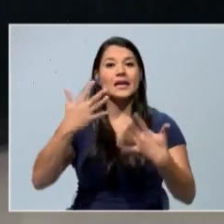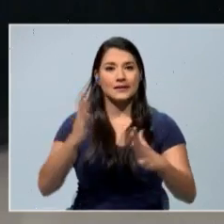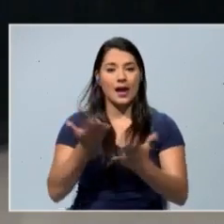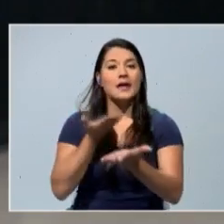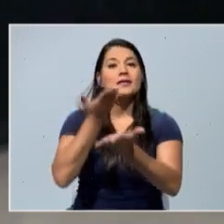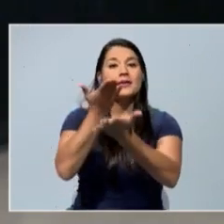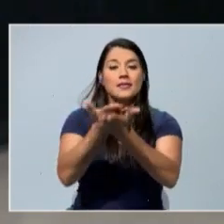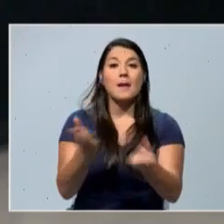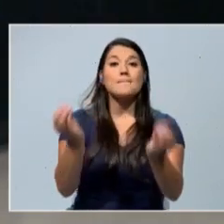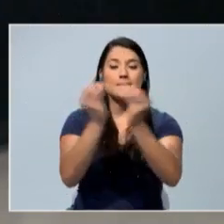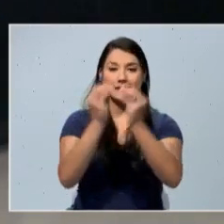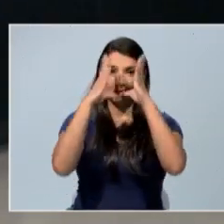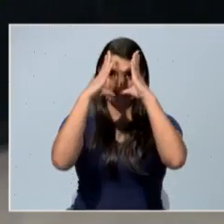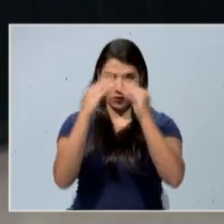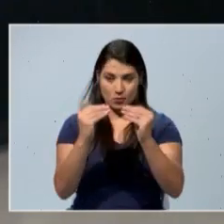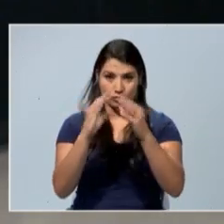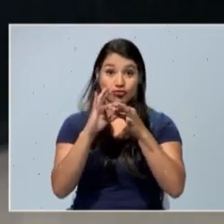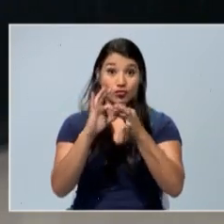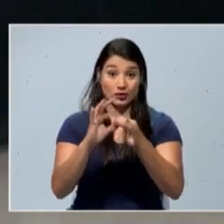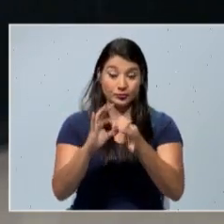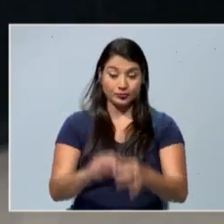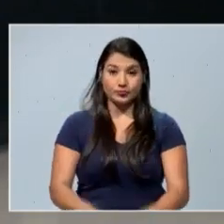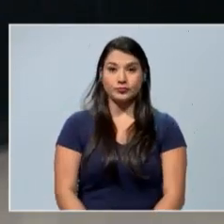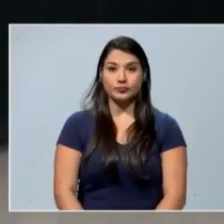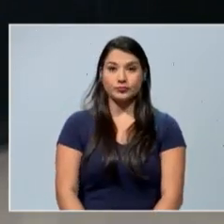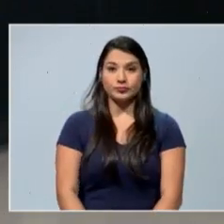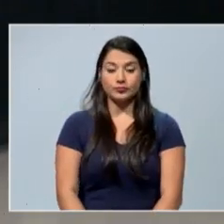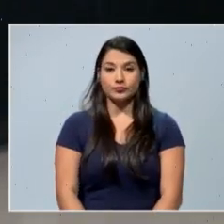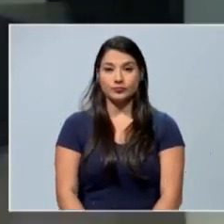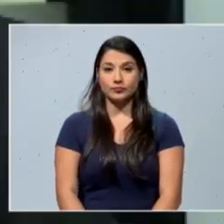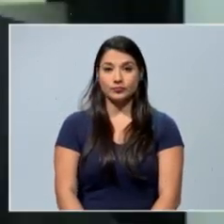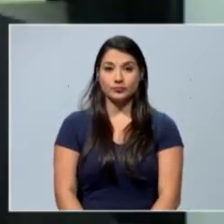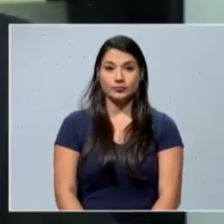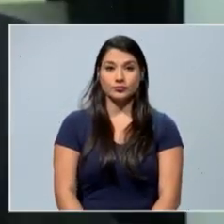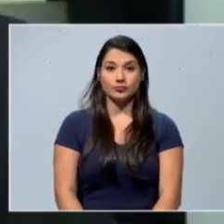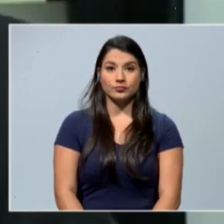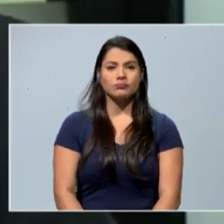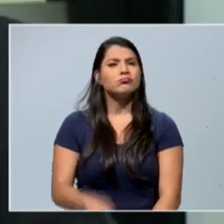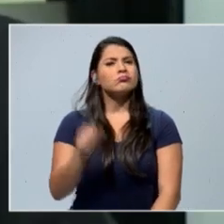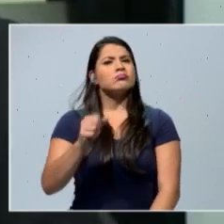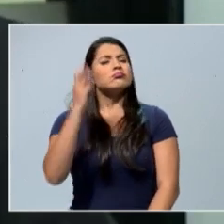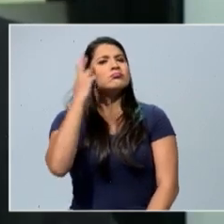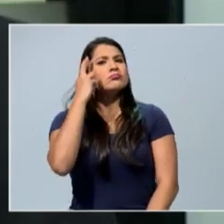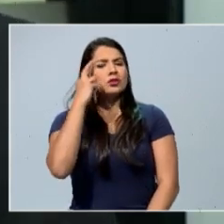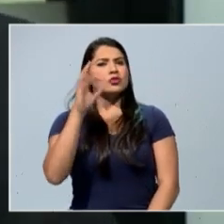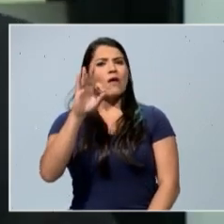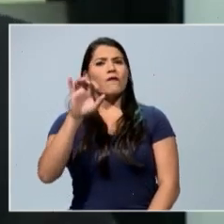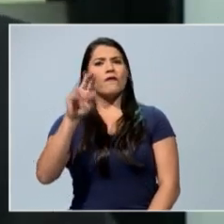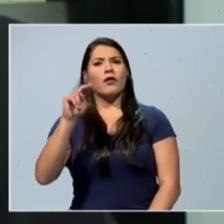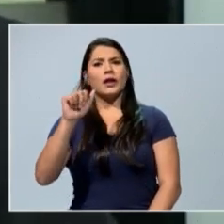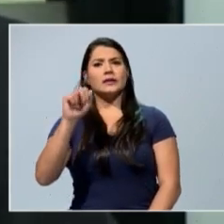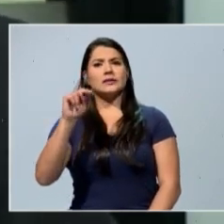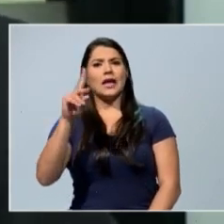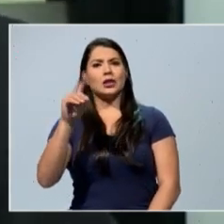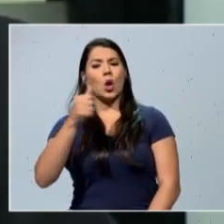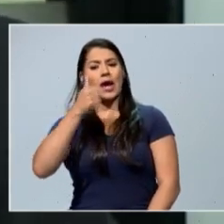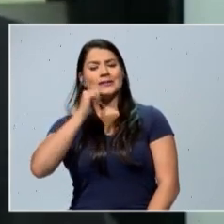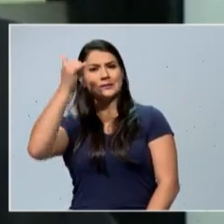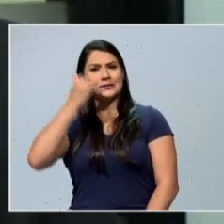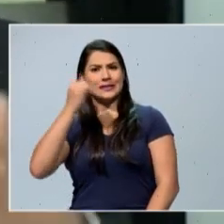que él ha señalado en sus intervenciones en los últimos días. Tiene razón, don Fernando. Él me llamó ayer a las 6:30 de la tarde